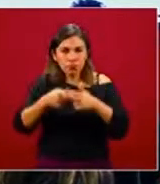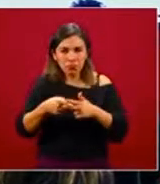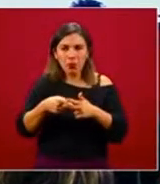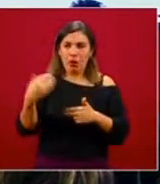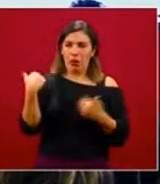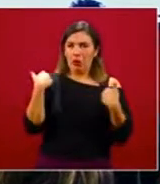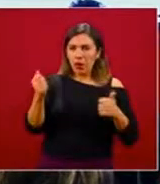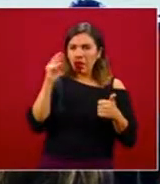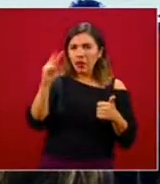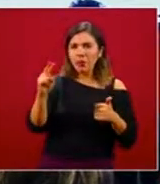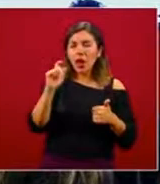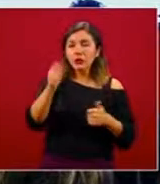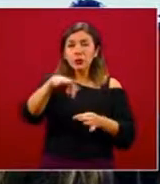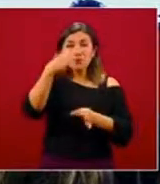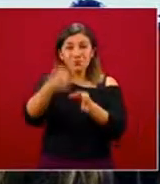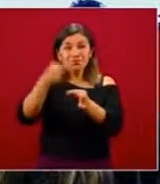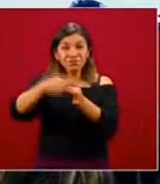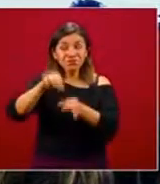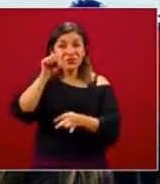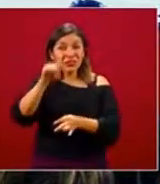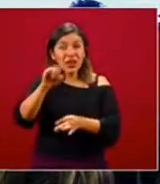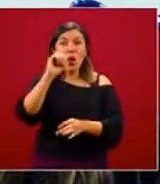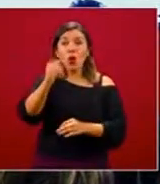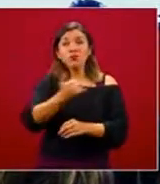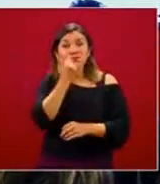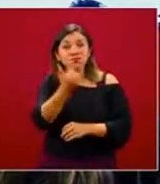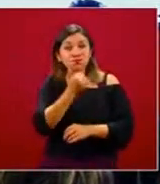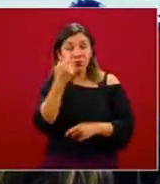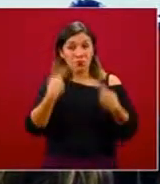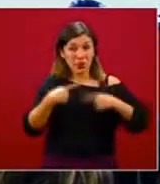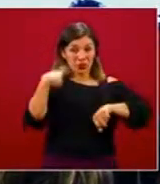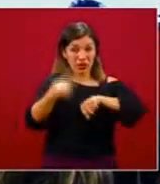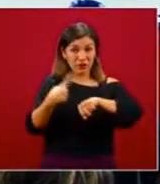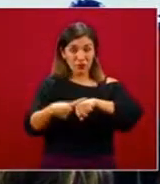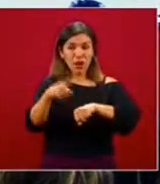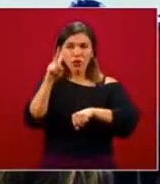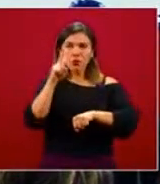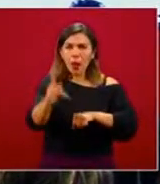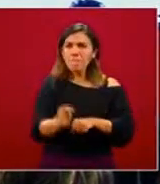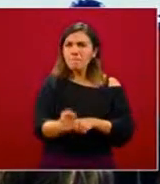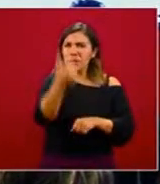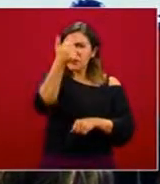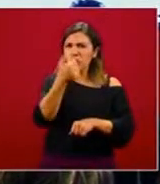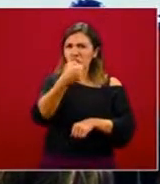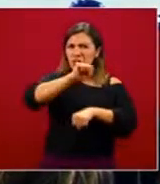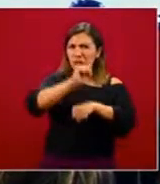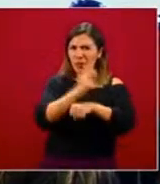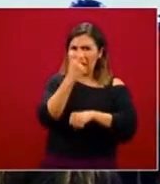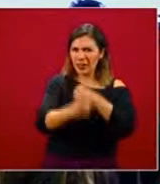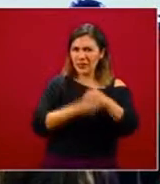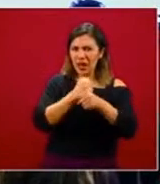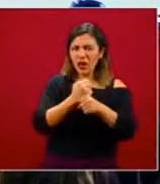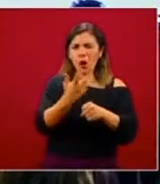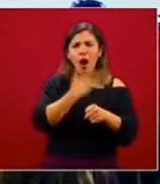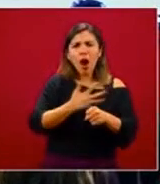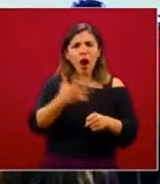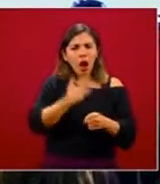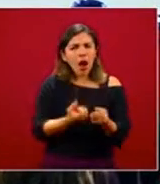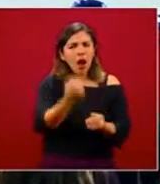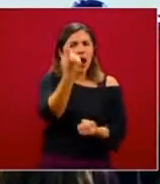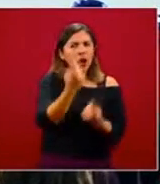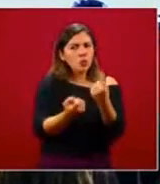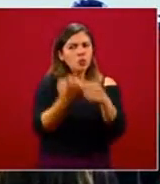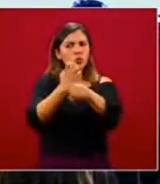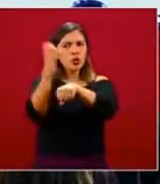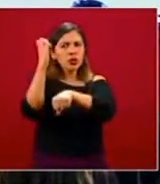average. ver, tanto en los casos confirmados como en los casos And probables, as you can vamos, see, both vamos a ver que in al principio de las confirmed and semanas de este probable año se cases, we encontraron can see varios that at the